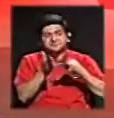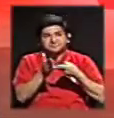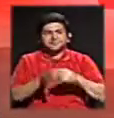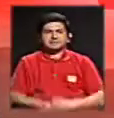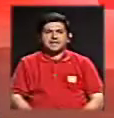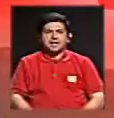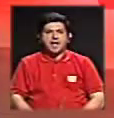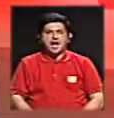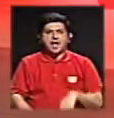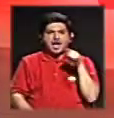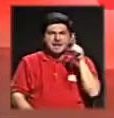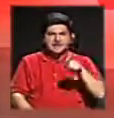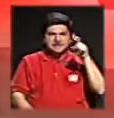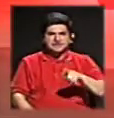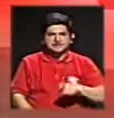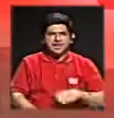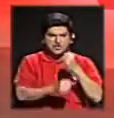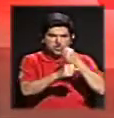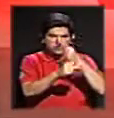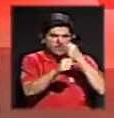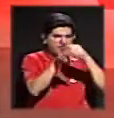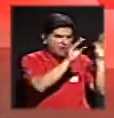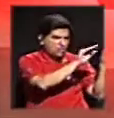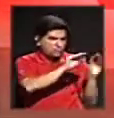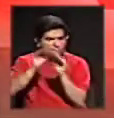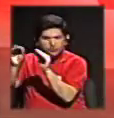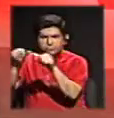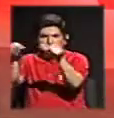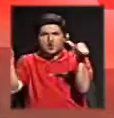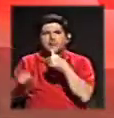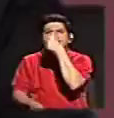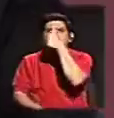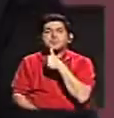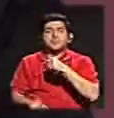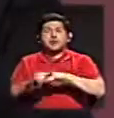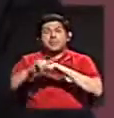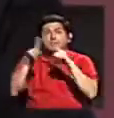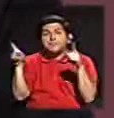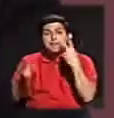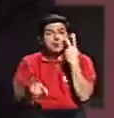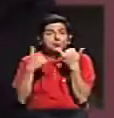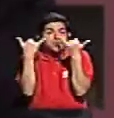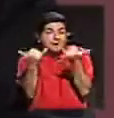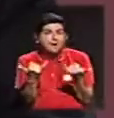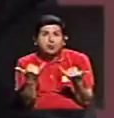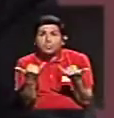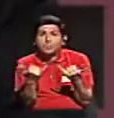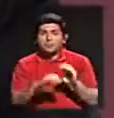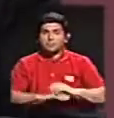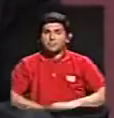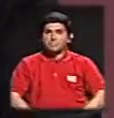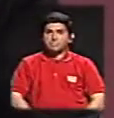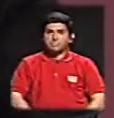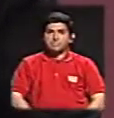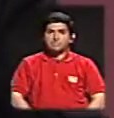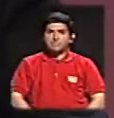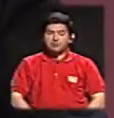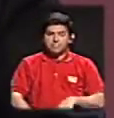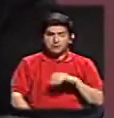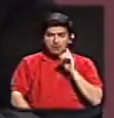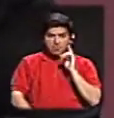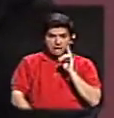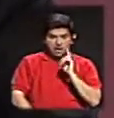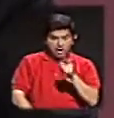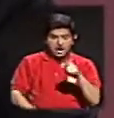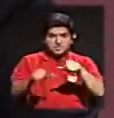deben trasladar tareas al sector privado. Pero entonces lo que estamos viendo es que a este